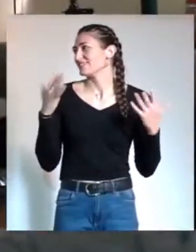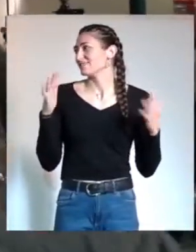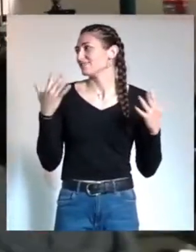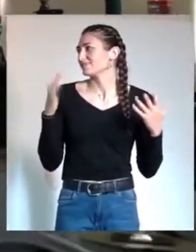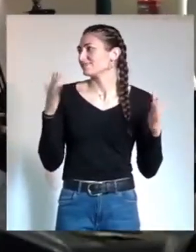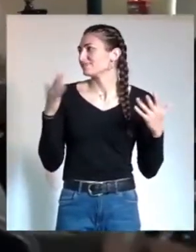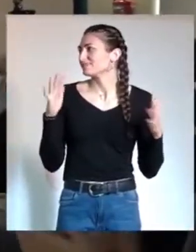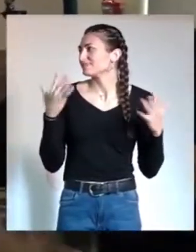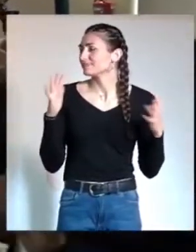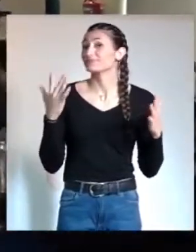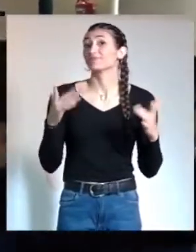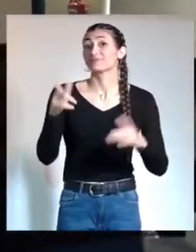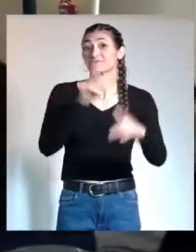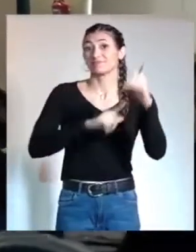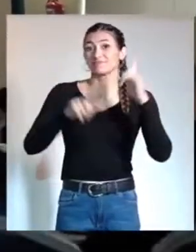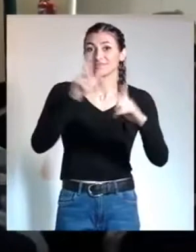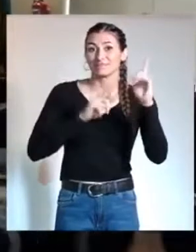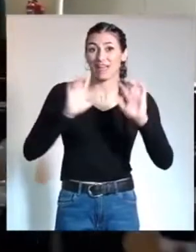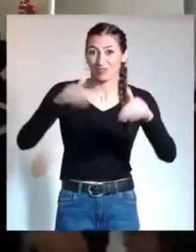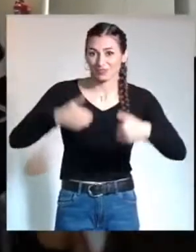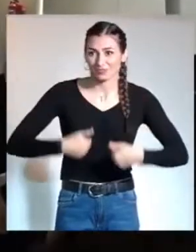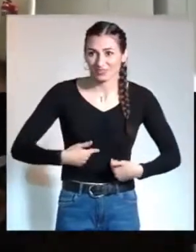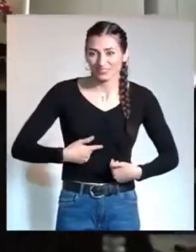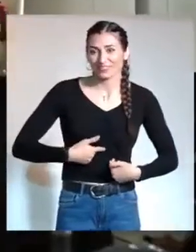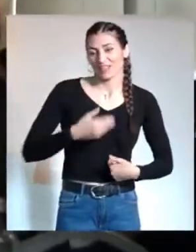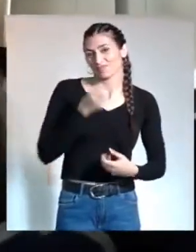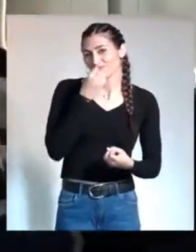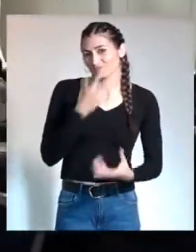Que tengáis buen viaje de vuelta a todos, ¿eh?